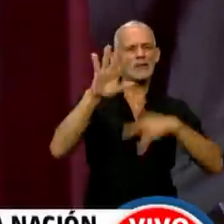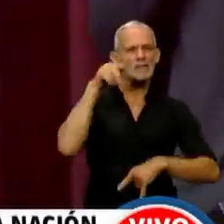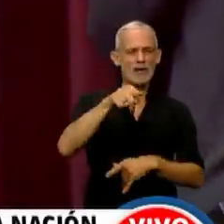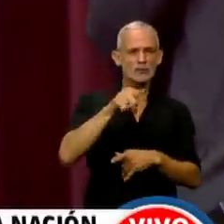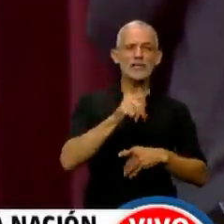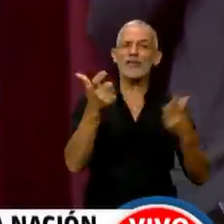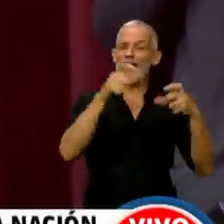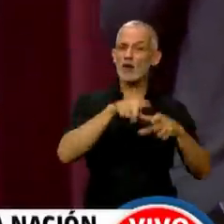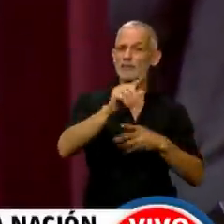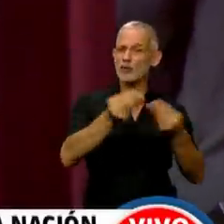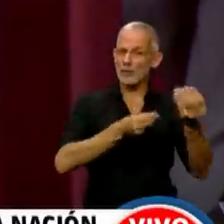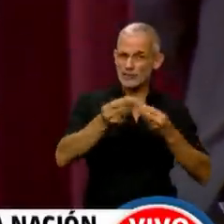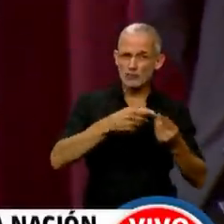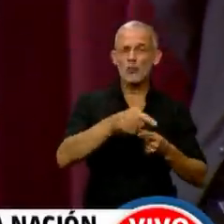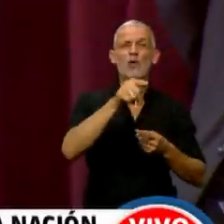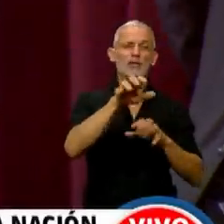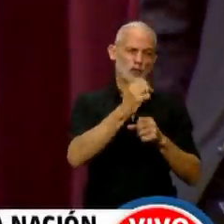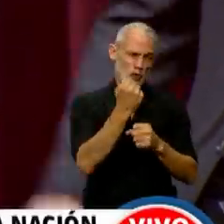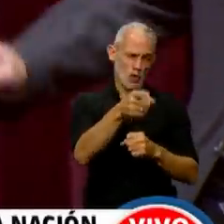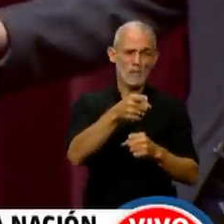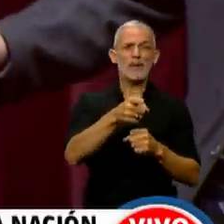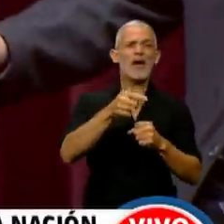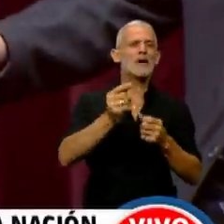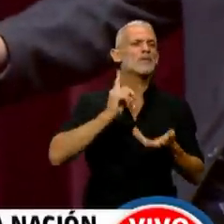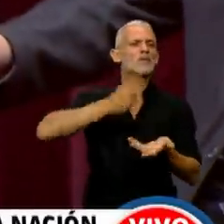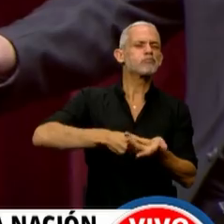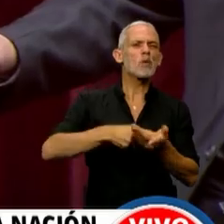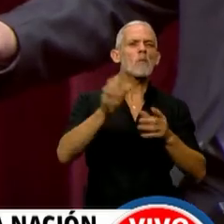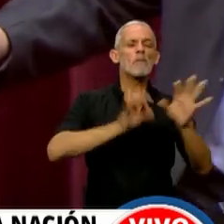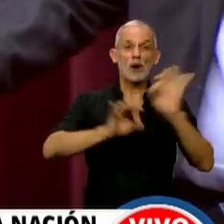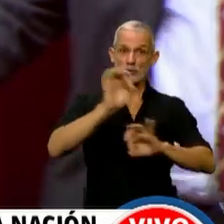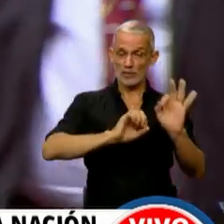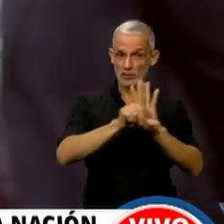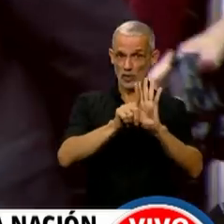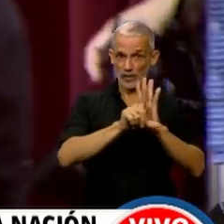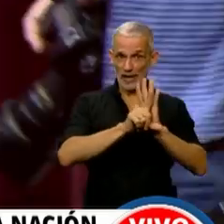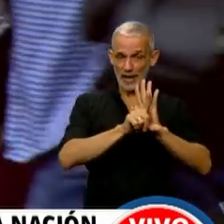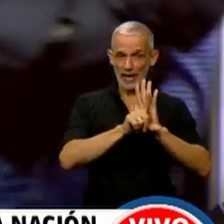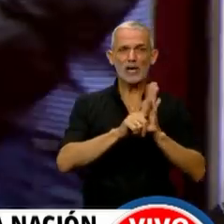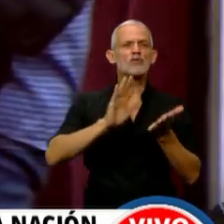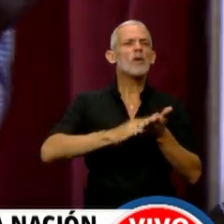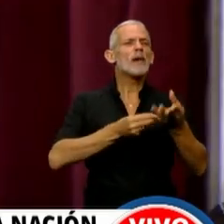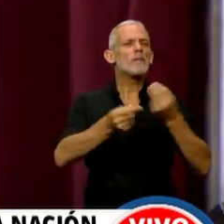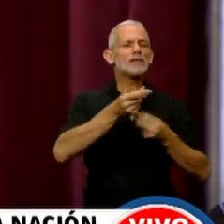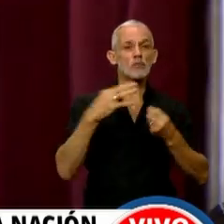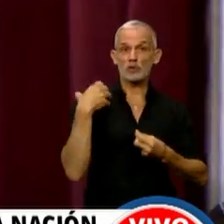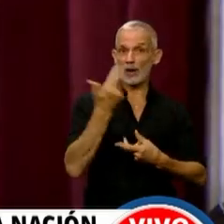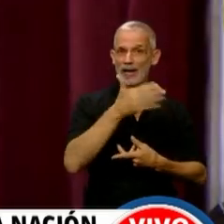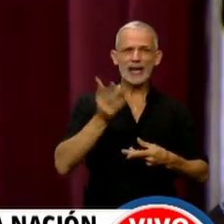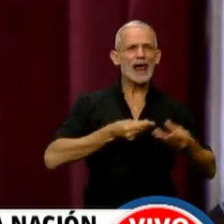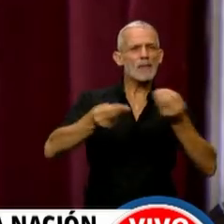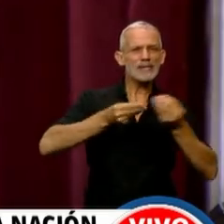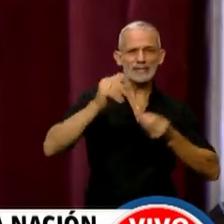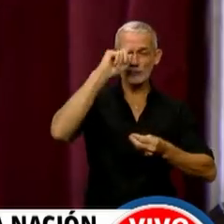de la comisión de presupuesto y hacienda recaído en el proyecto de ley sobre presupuesto general de la administración